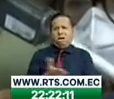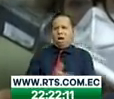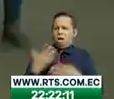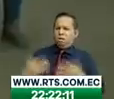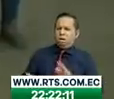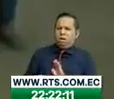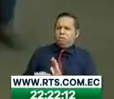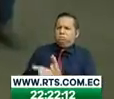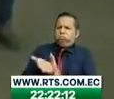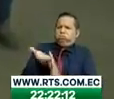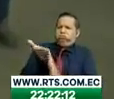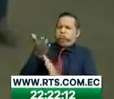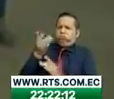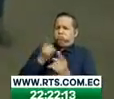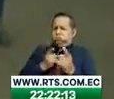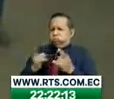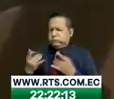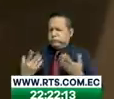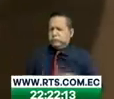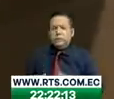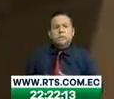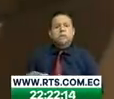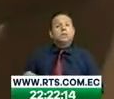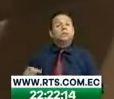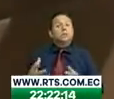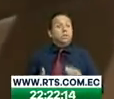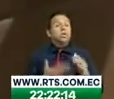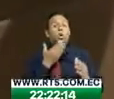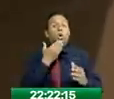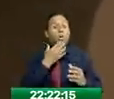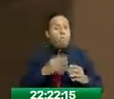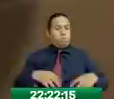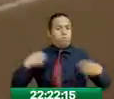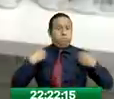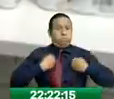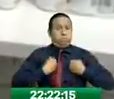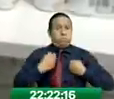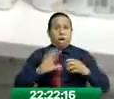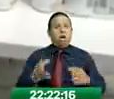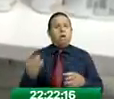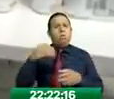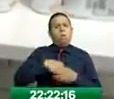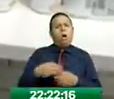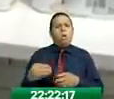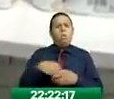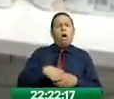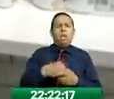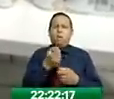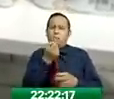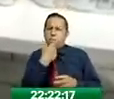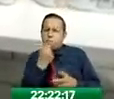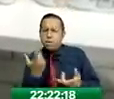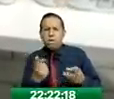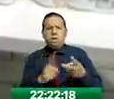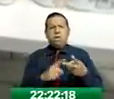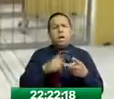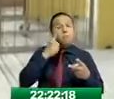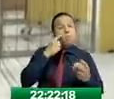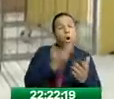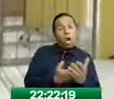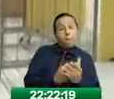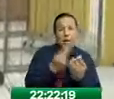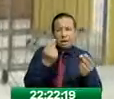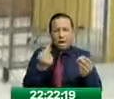ciudad. Pero no llegaron con las manos vacías, trajeron más de 100.000 tabletas de medicamentos, 2.000 pruebas rápidas para detección de COVID-19